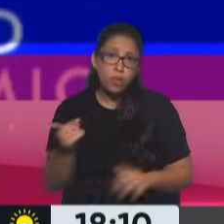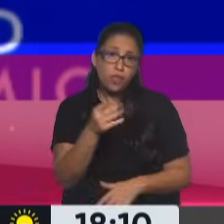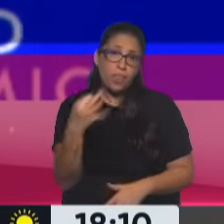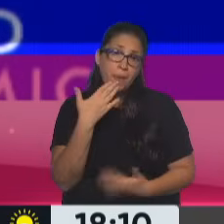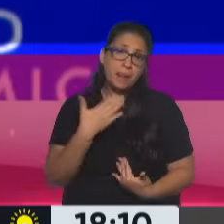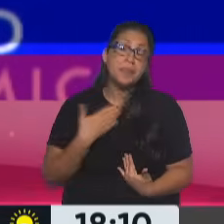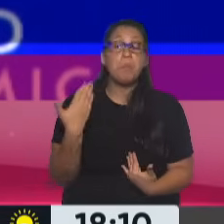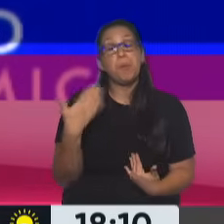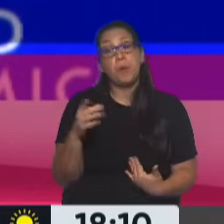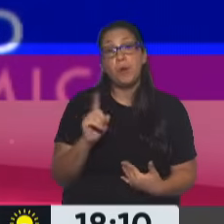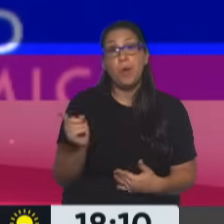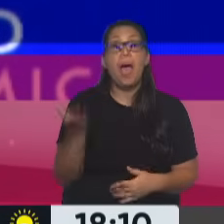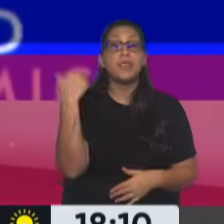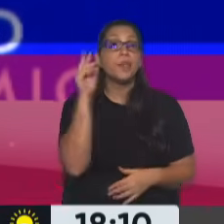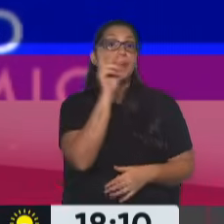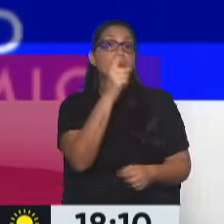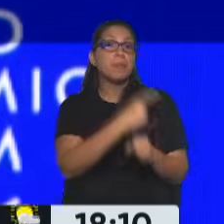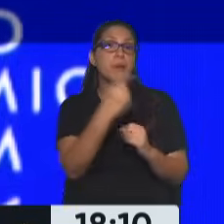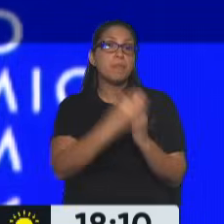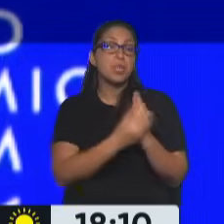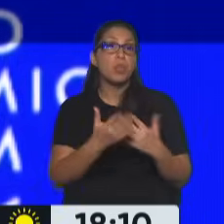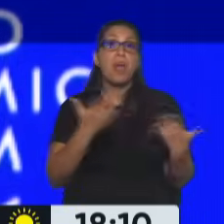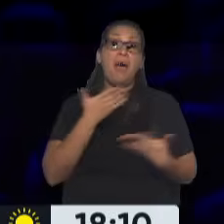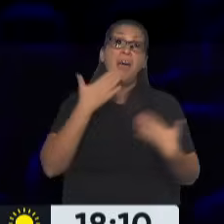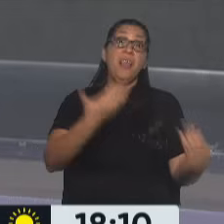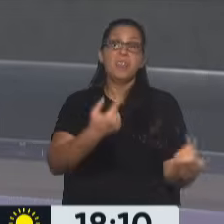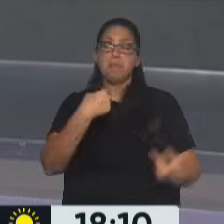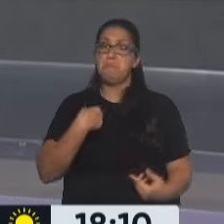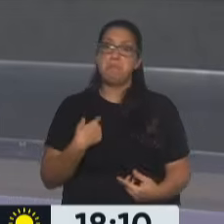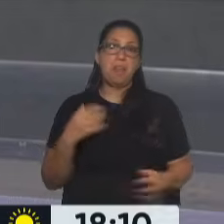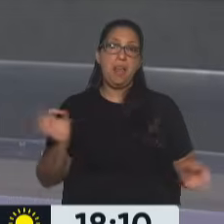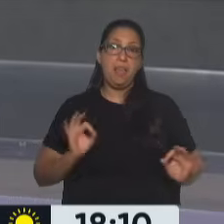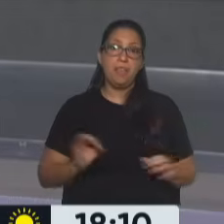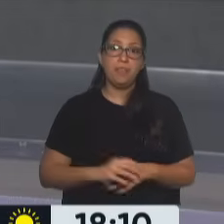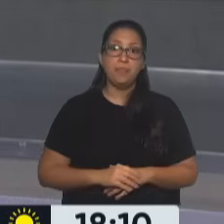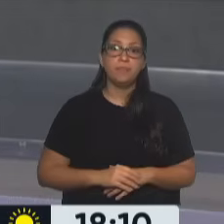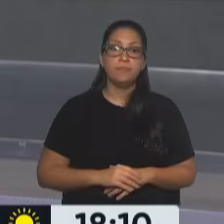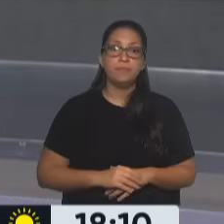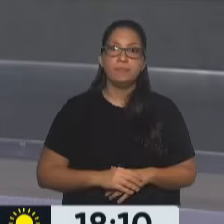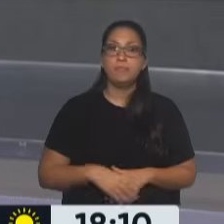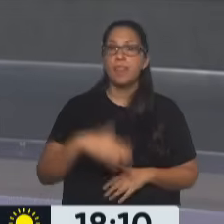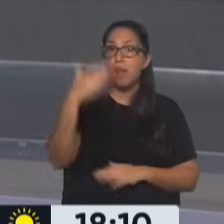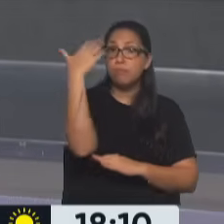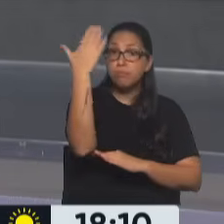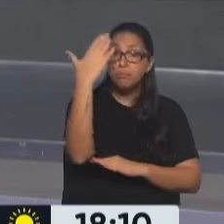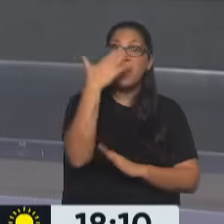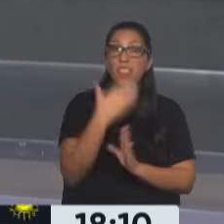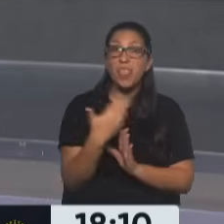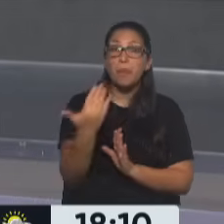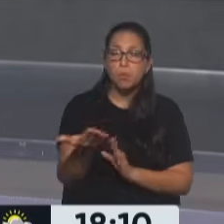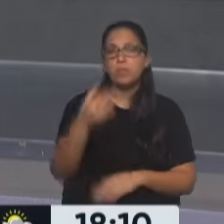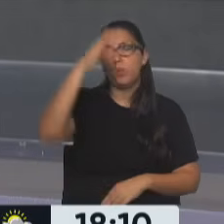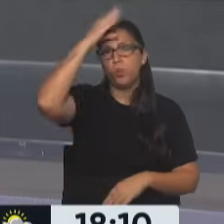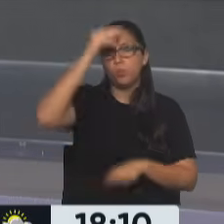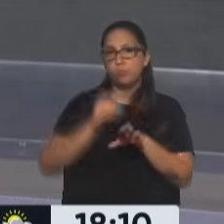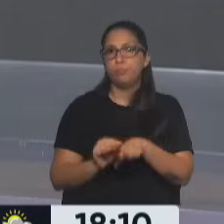your Prime Minister yesterday. He wasn't so grateful. Y poco después de estos discursos iba a venir el posteo de Donald